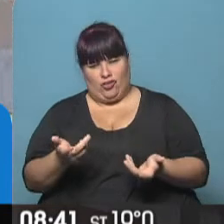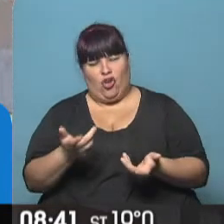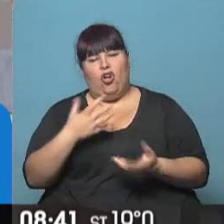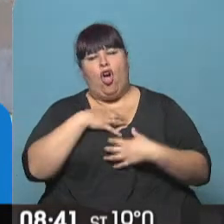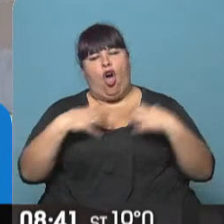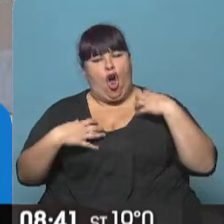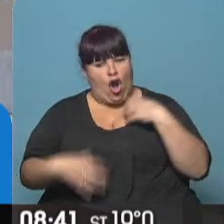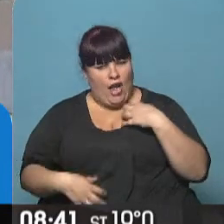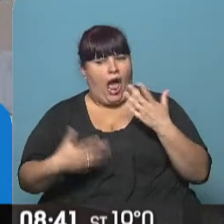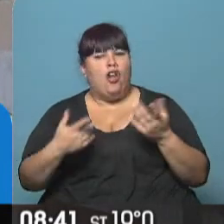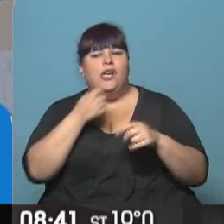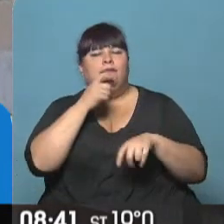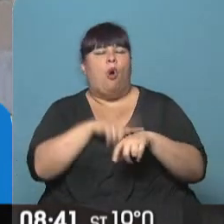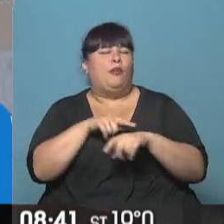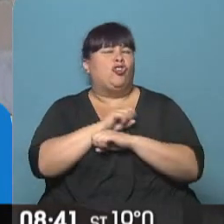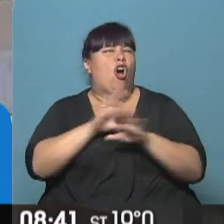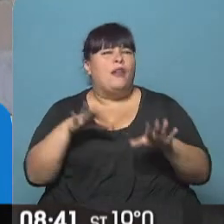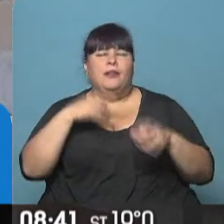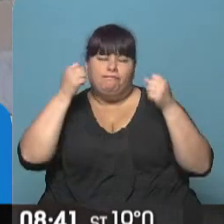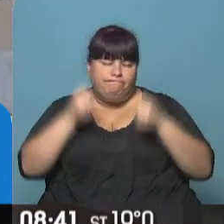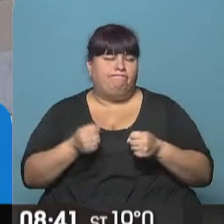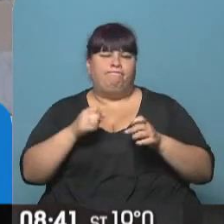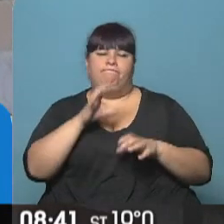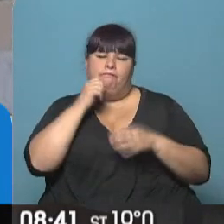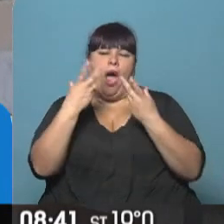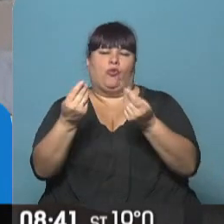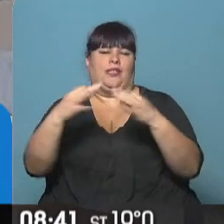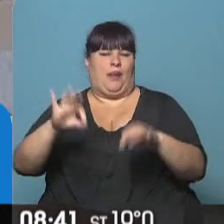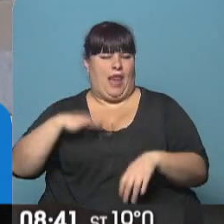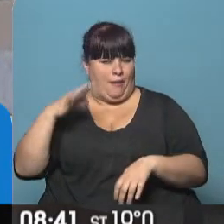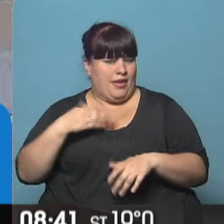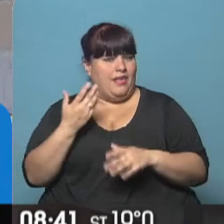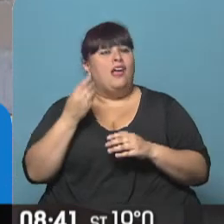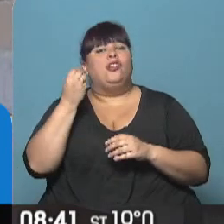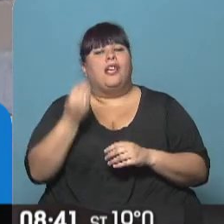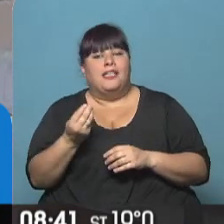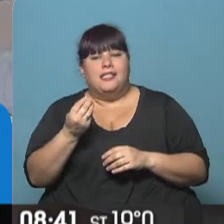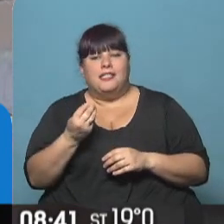Donar nuestros órganos en el momento más terrible de decisión y poder salvarle la vida a nada más ni nada menos, no solo a Justina.